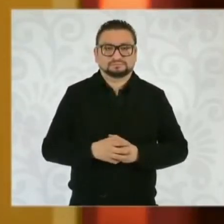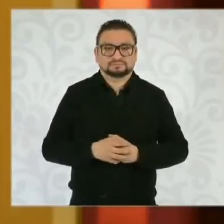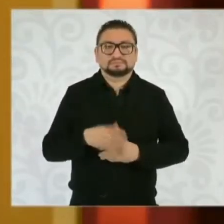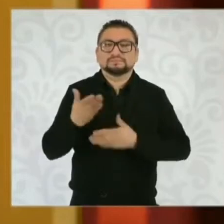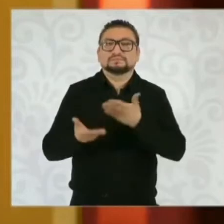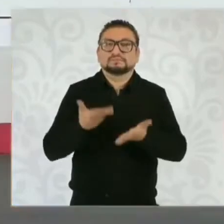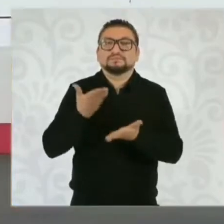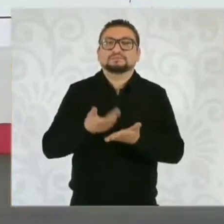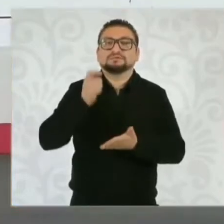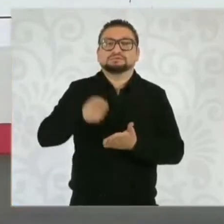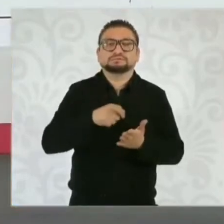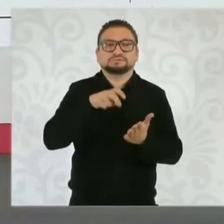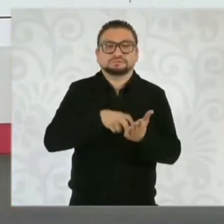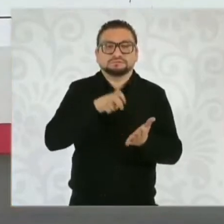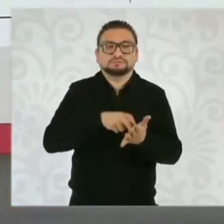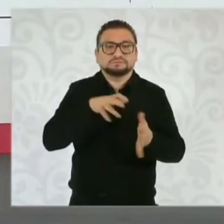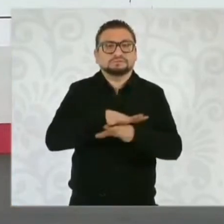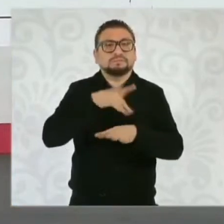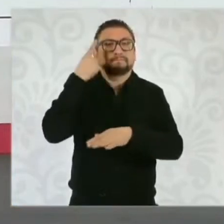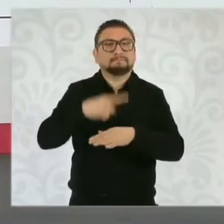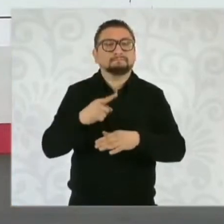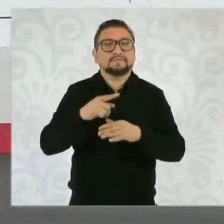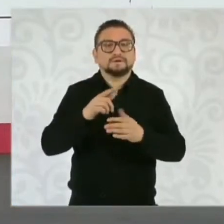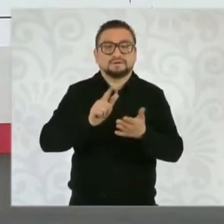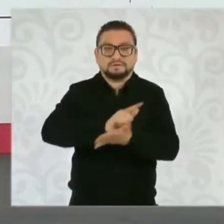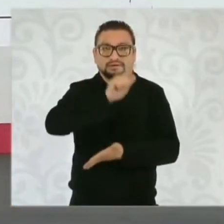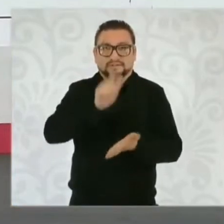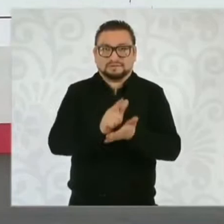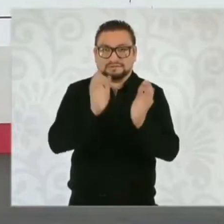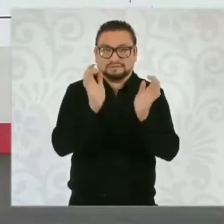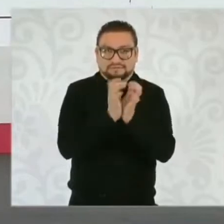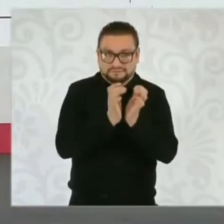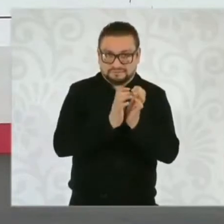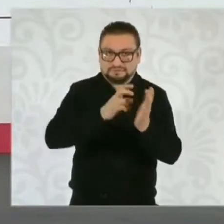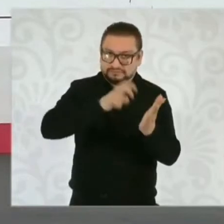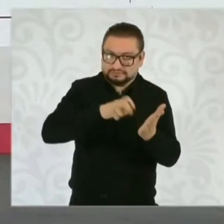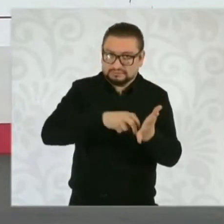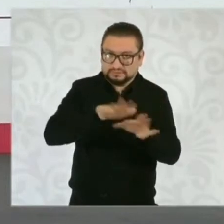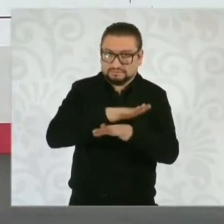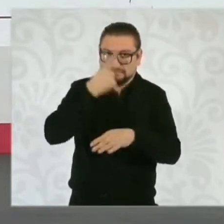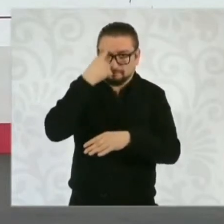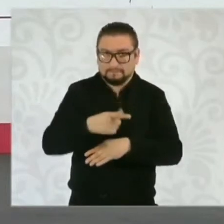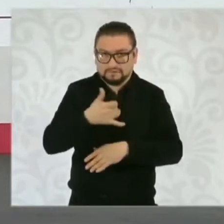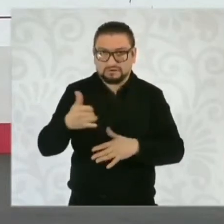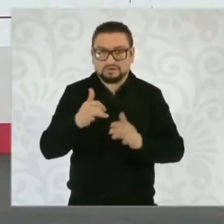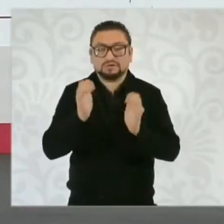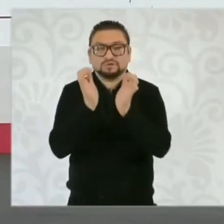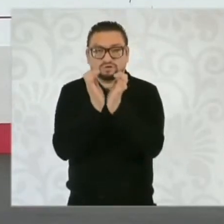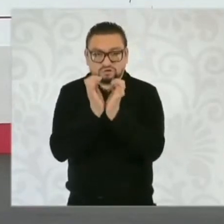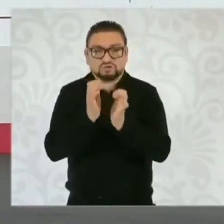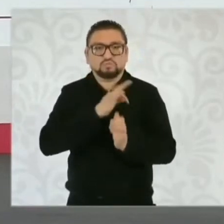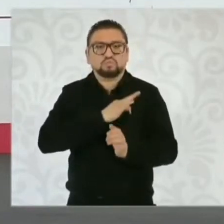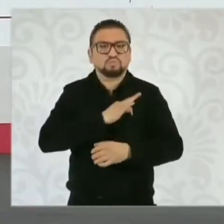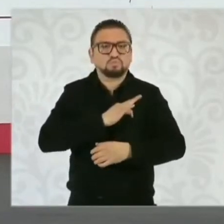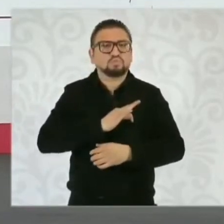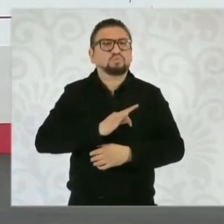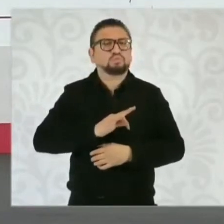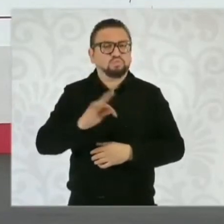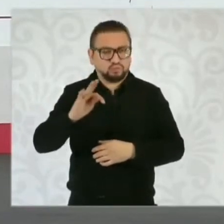proponer la reforma a la ley del ISSSTE para que el Fobiste pueda